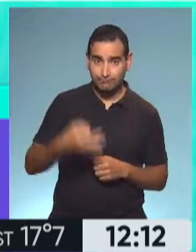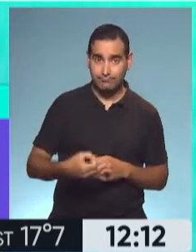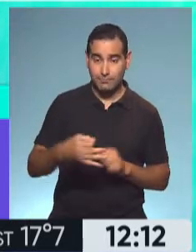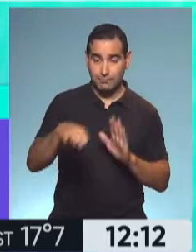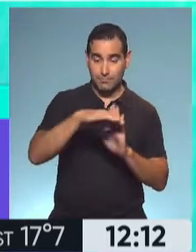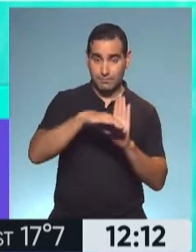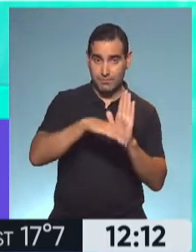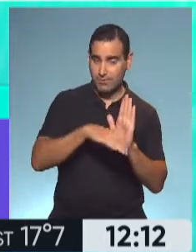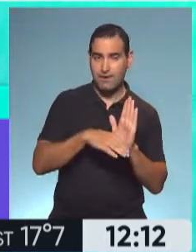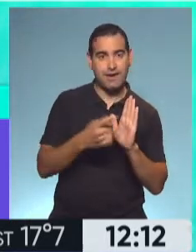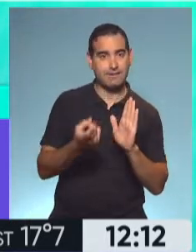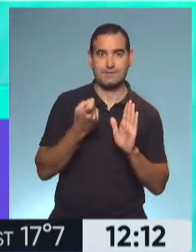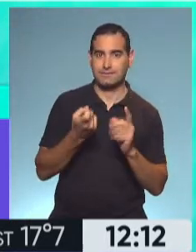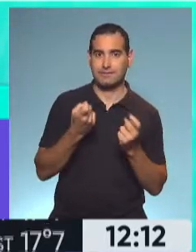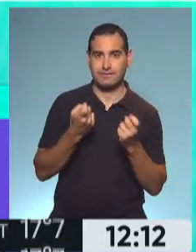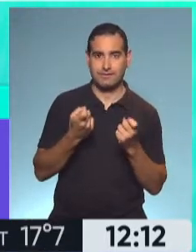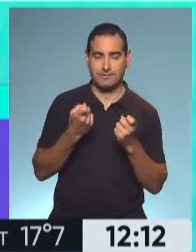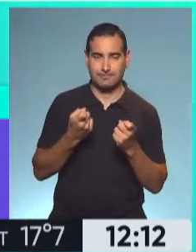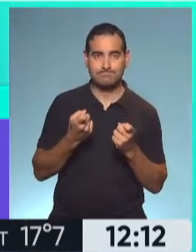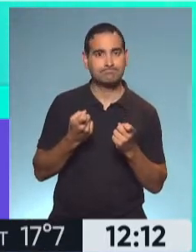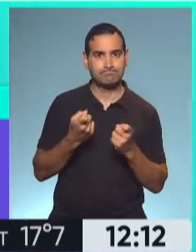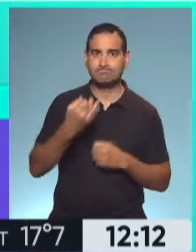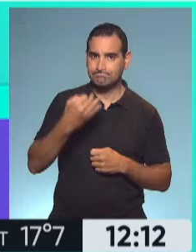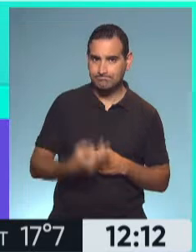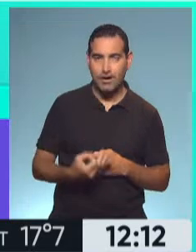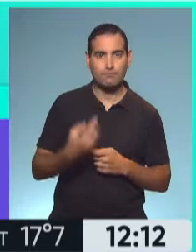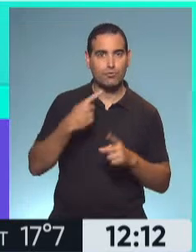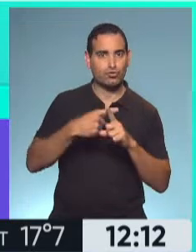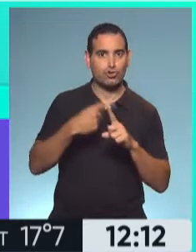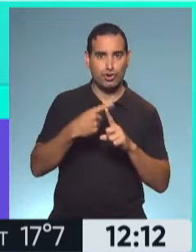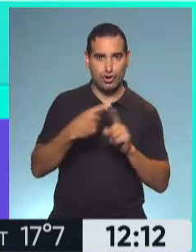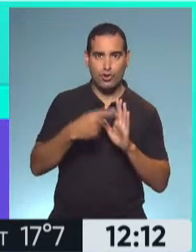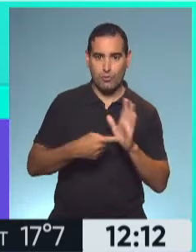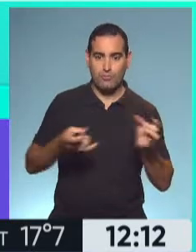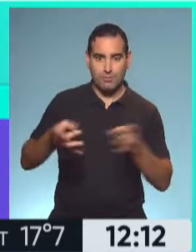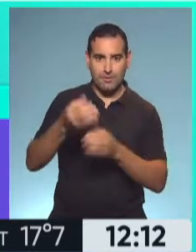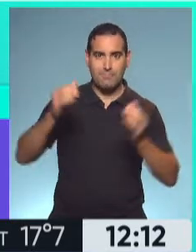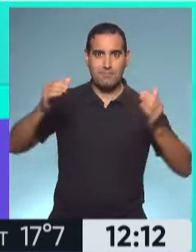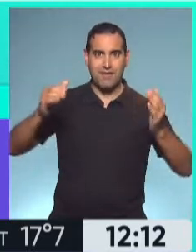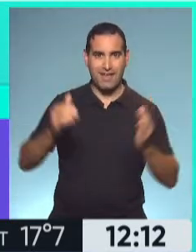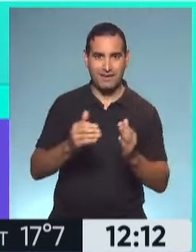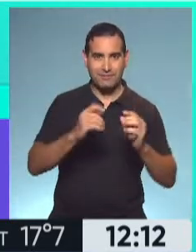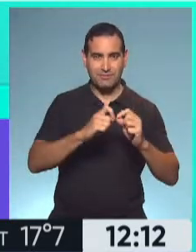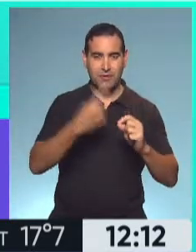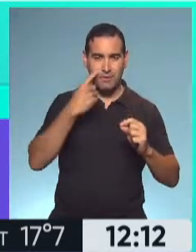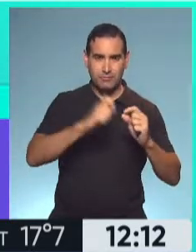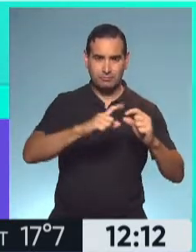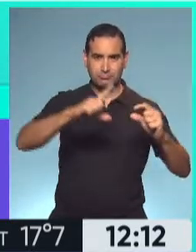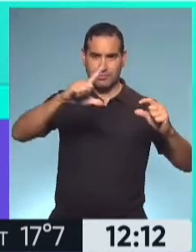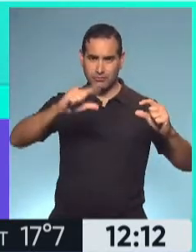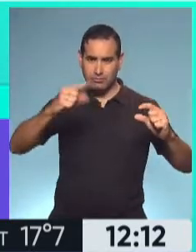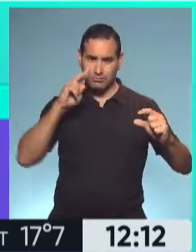restricciones eran necesarias y realmente tuvieron un impacto en la curva epidémica. Cuando uno analiza la curva epidémica,